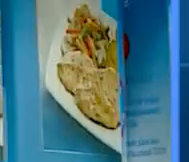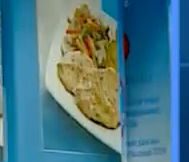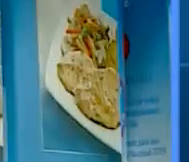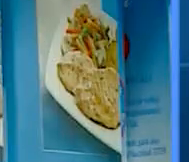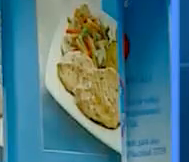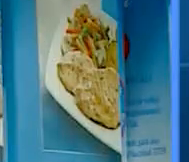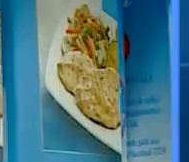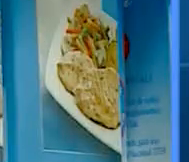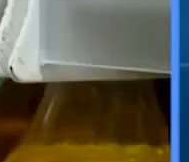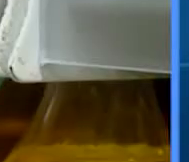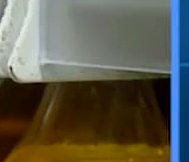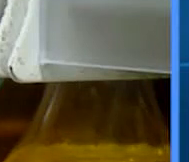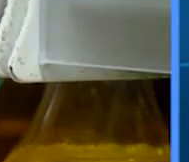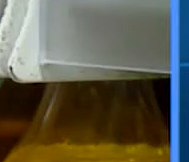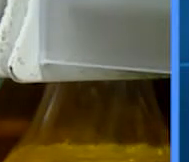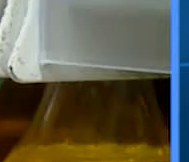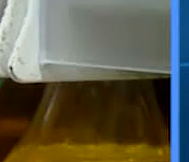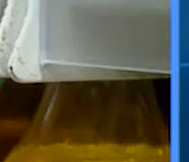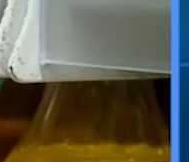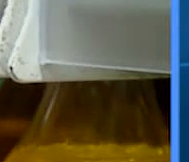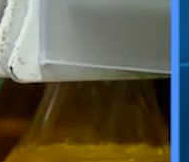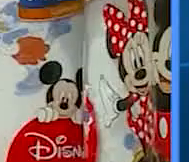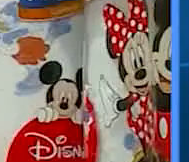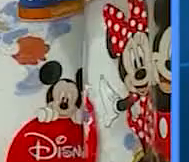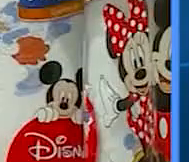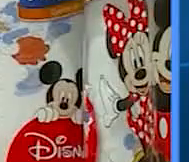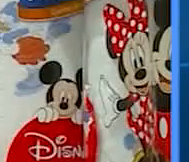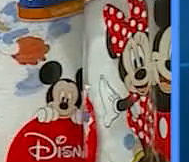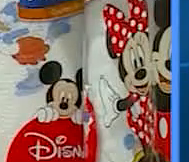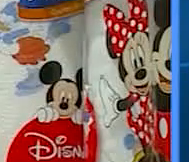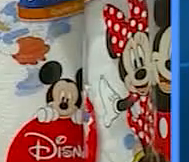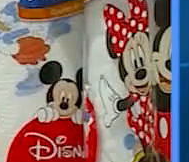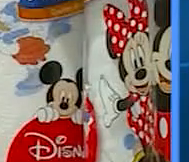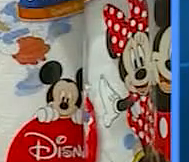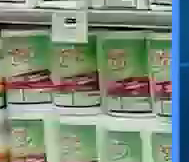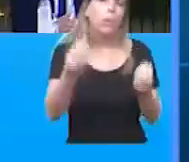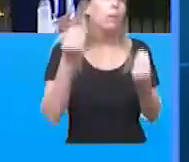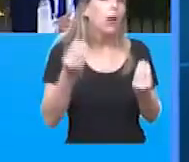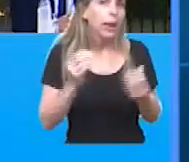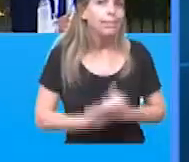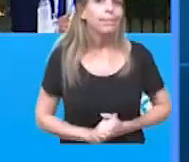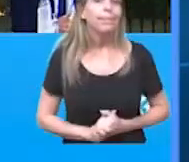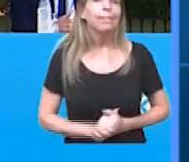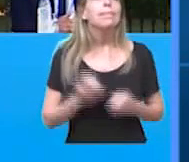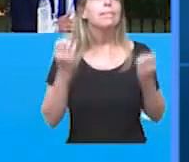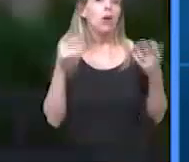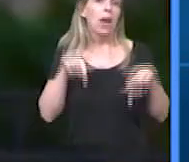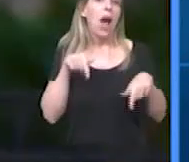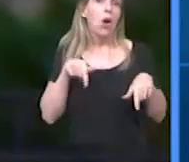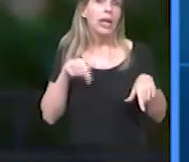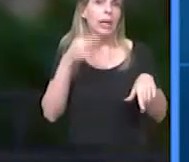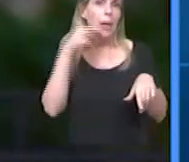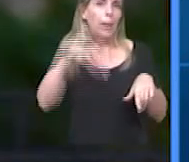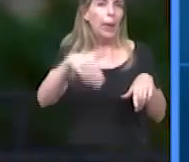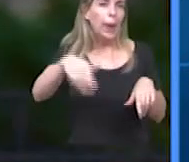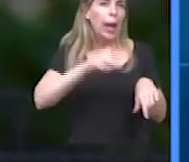Si no lo cree así, yo le propongo al presidente y al pelele que tiene como ministro que me demuestren que puede